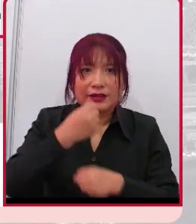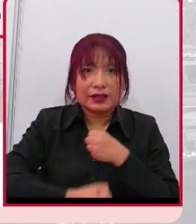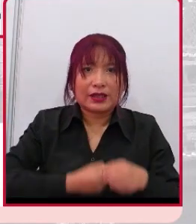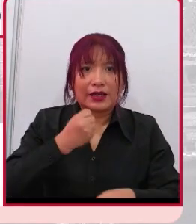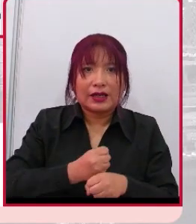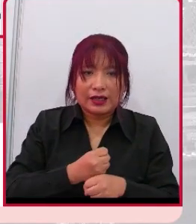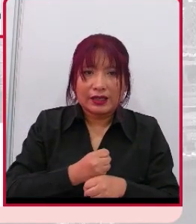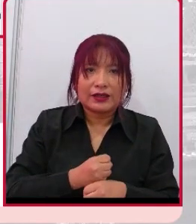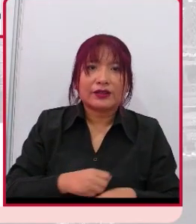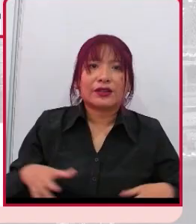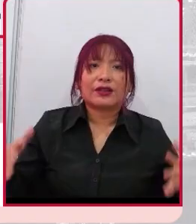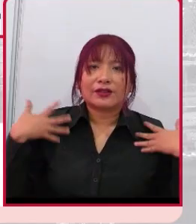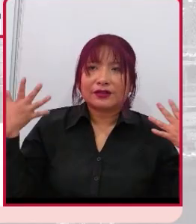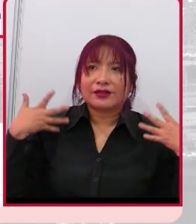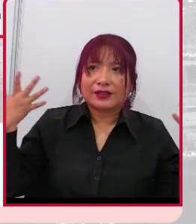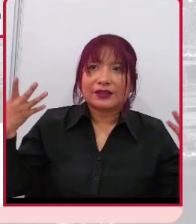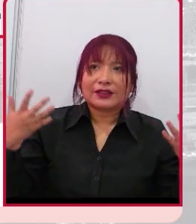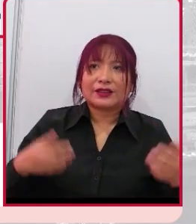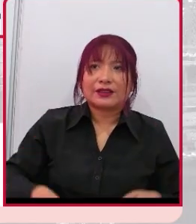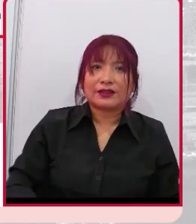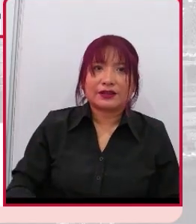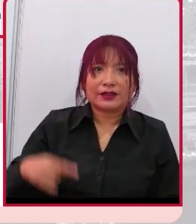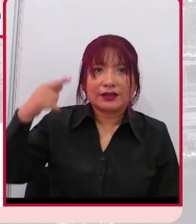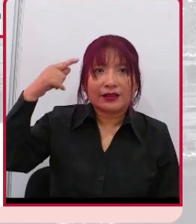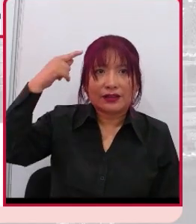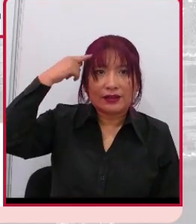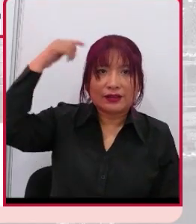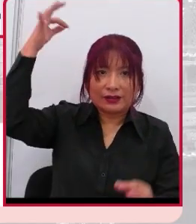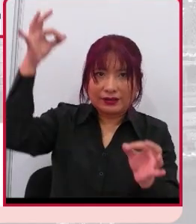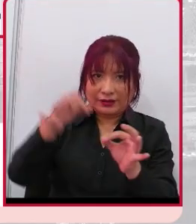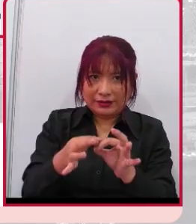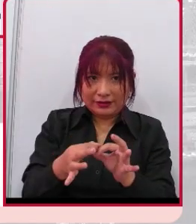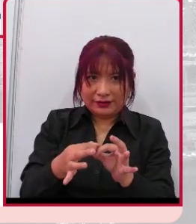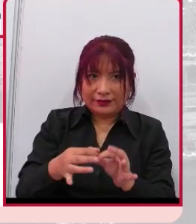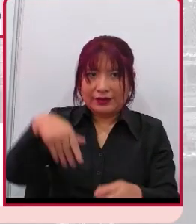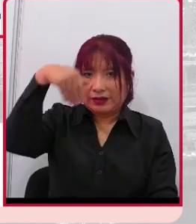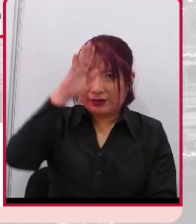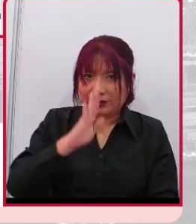especial, que es un año de jubileo, es la fe en Dios. Muchas gracias.